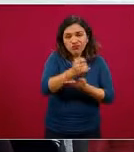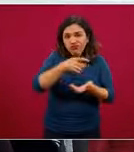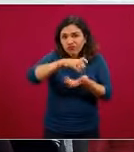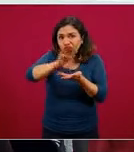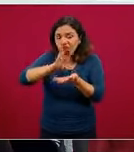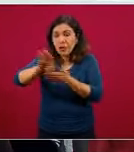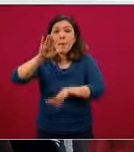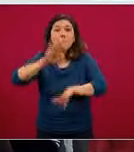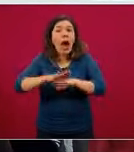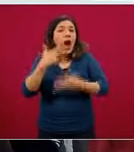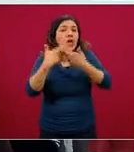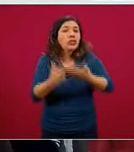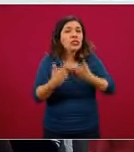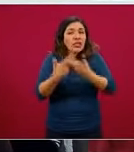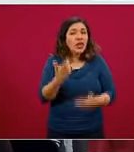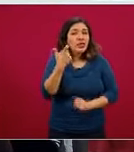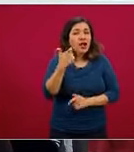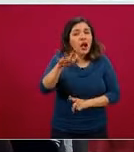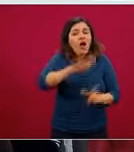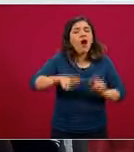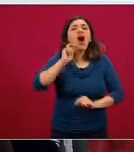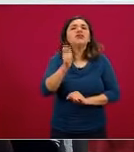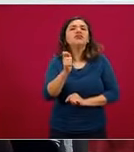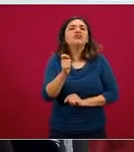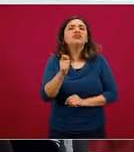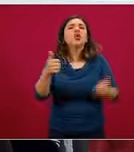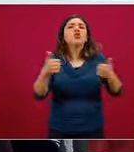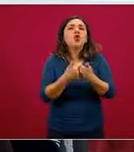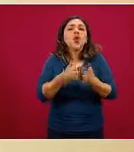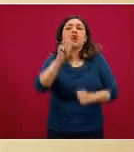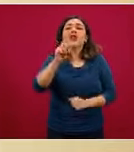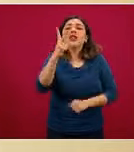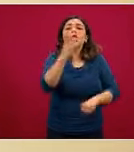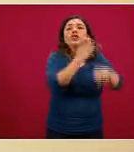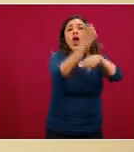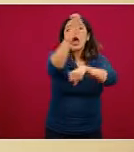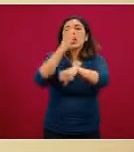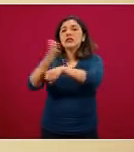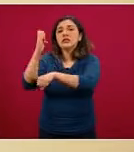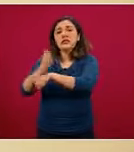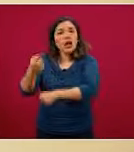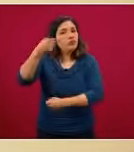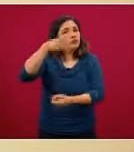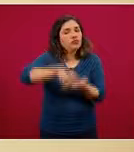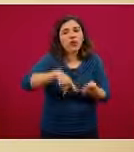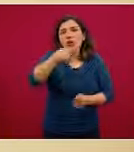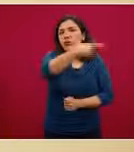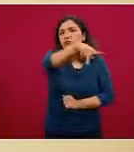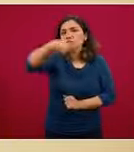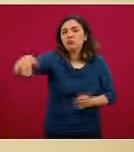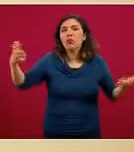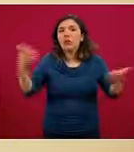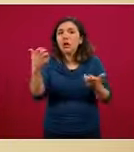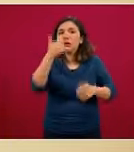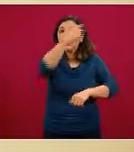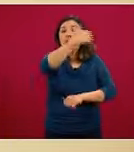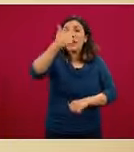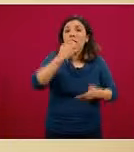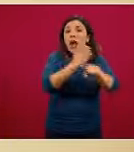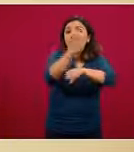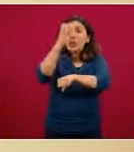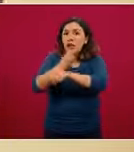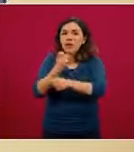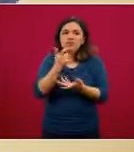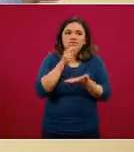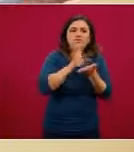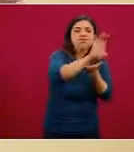la demás cantidad de este recurso se aplica en las 32 entidades federativas. Es un recurso que va a llegar a cada uno de los